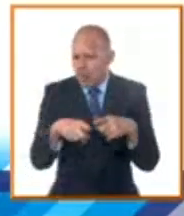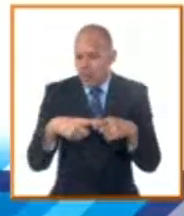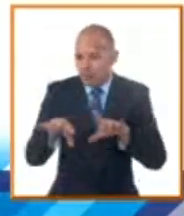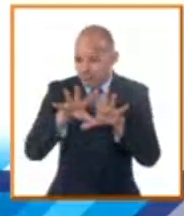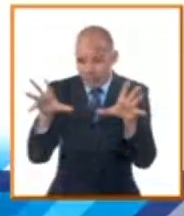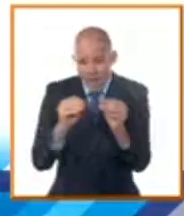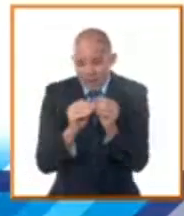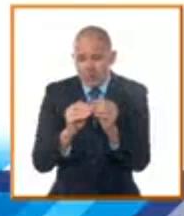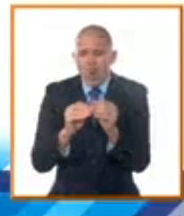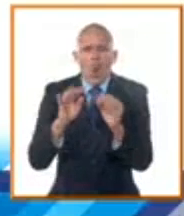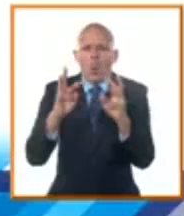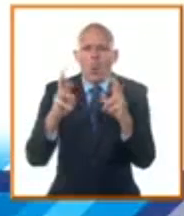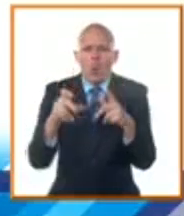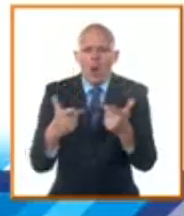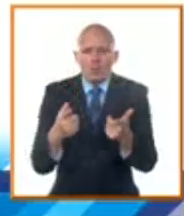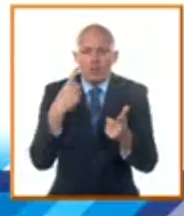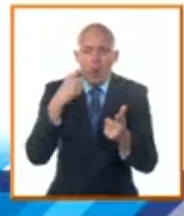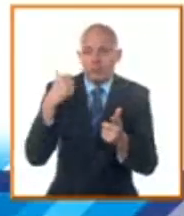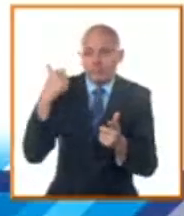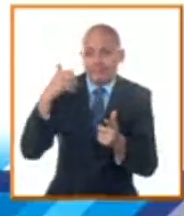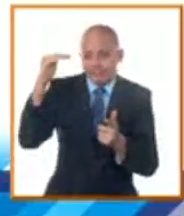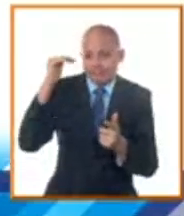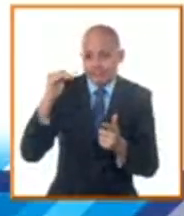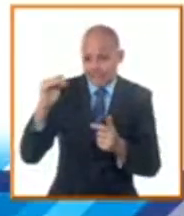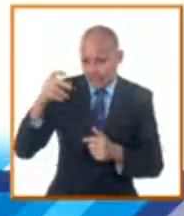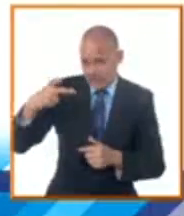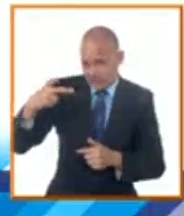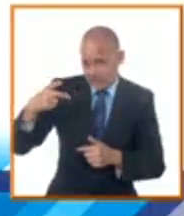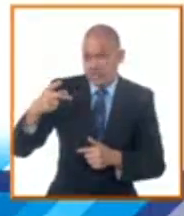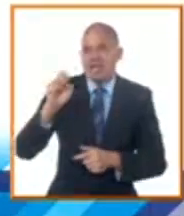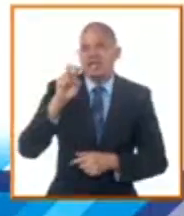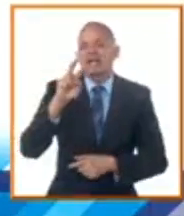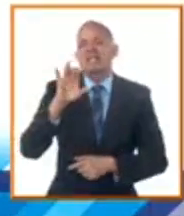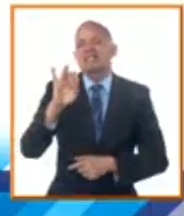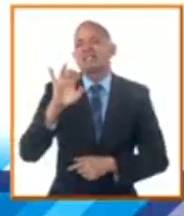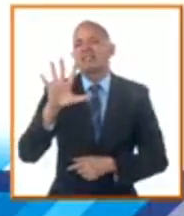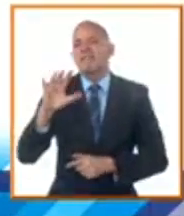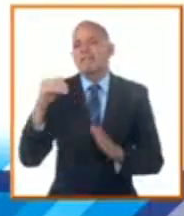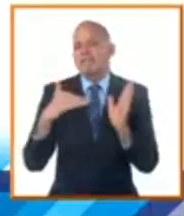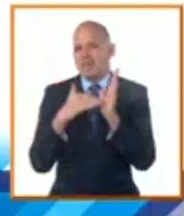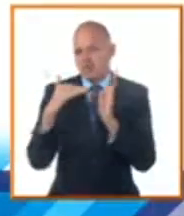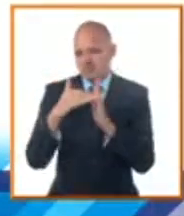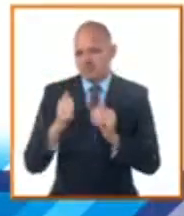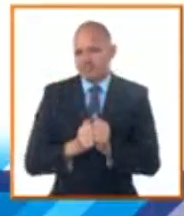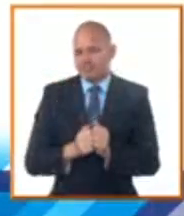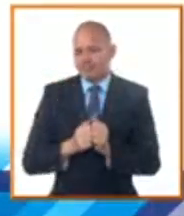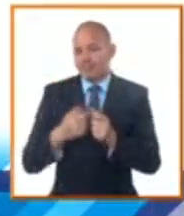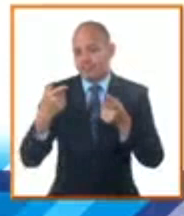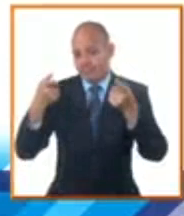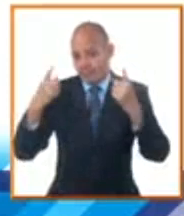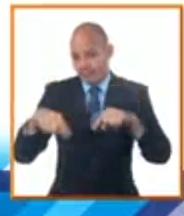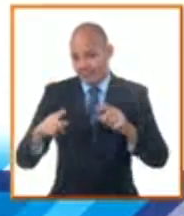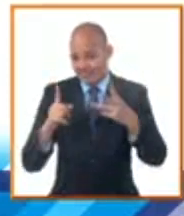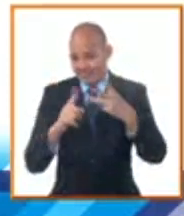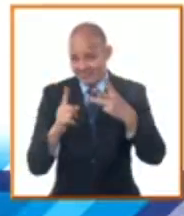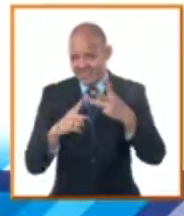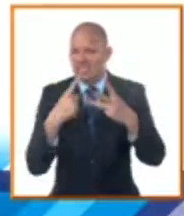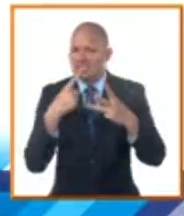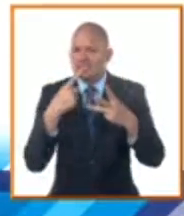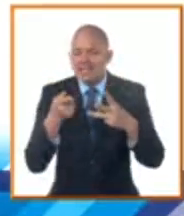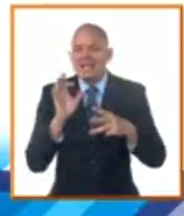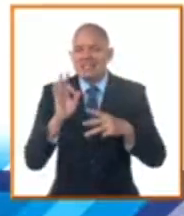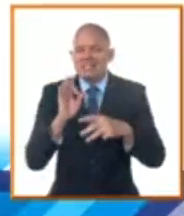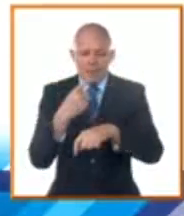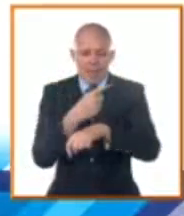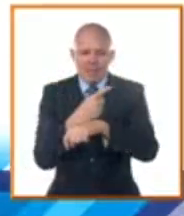implementando. Cada un segundo, como promedio, se realizan 29 operaciones. El año pasado se hicieron